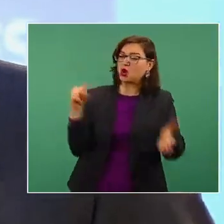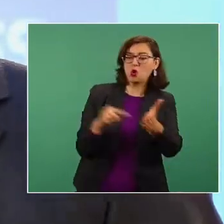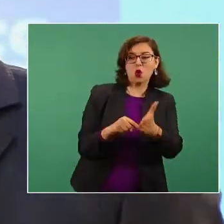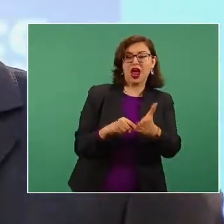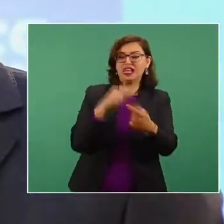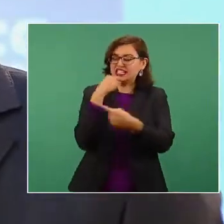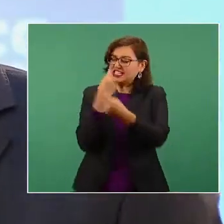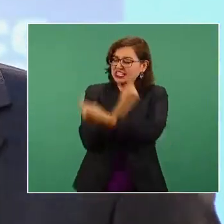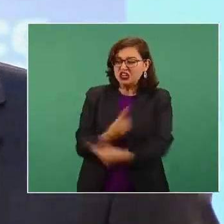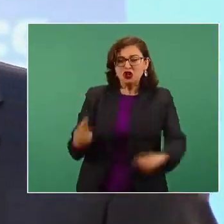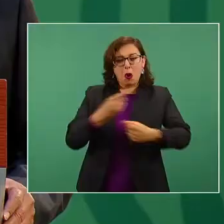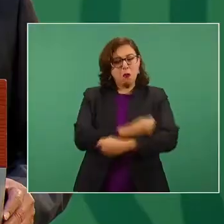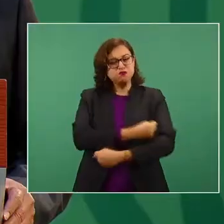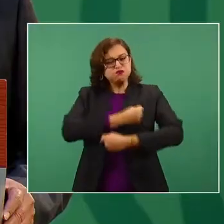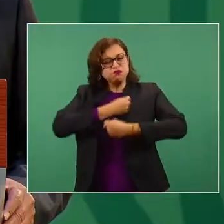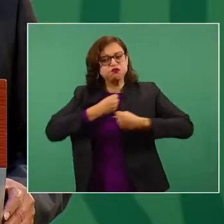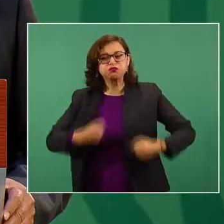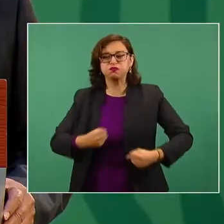el mundo.